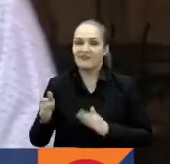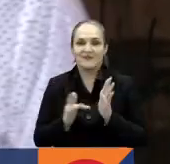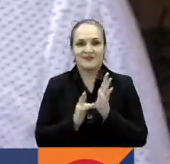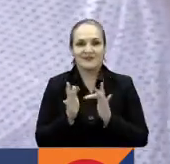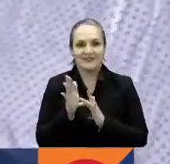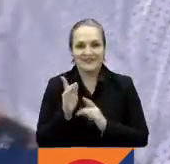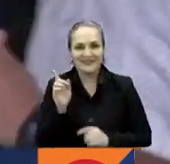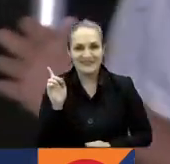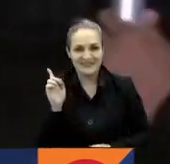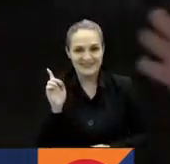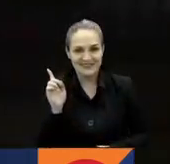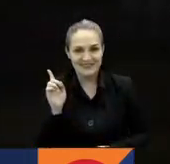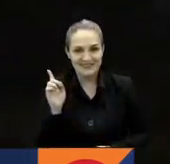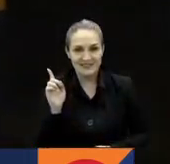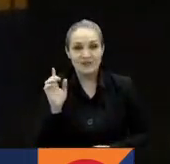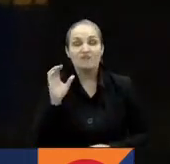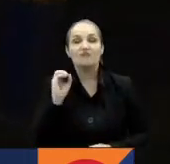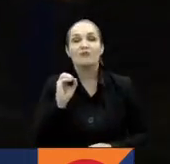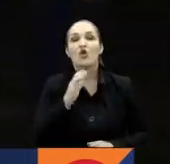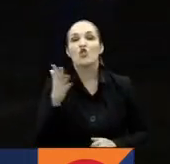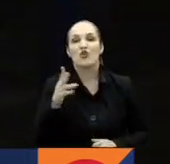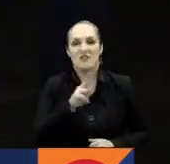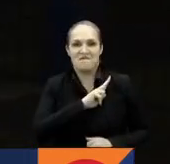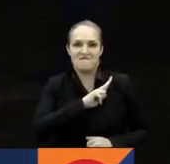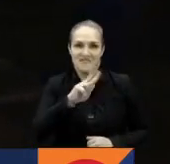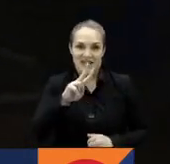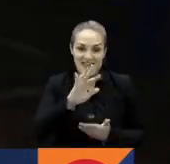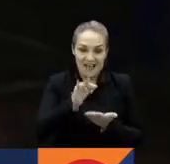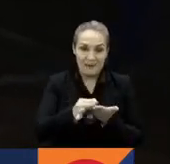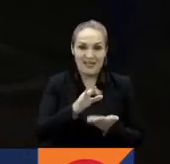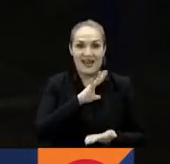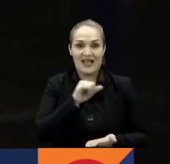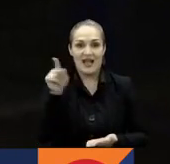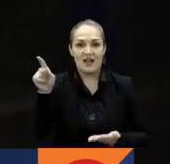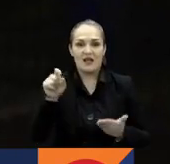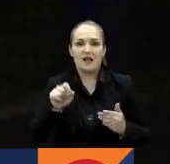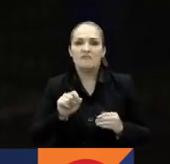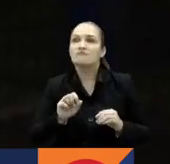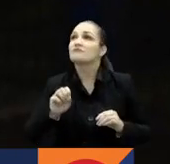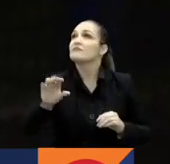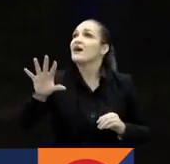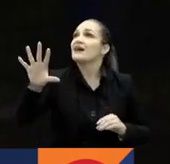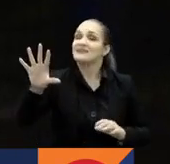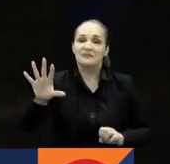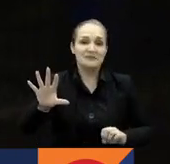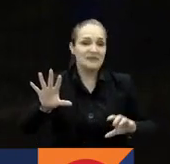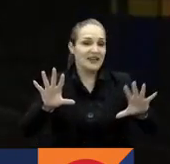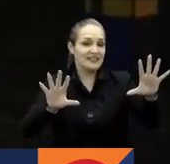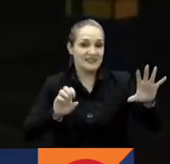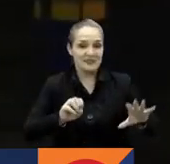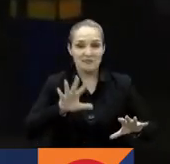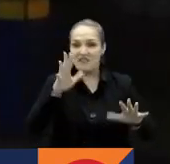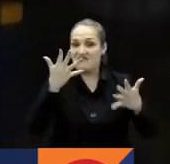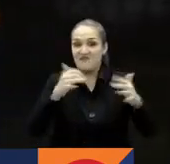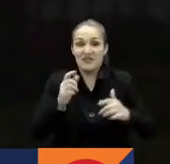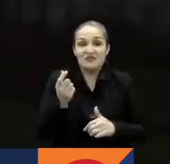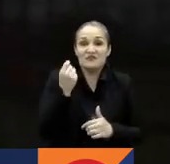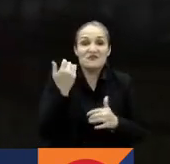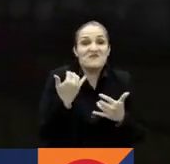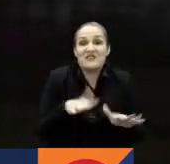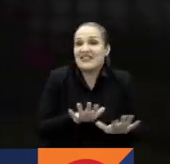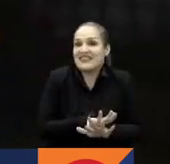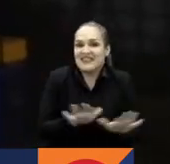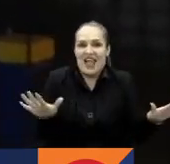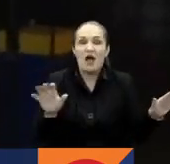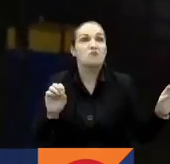en el occidente de la capital del Valle del Cauca, donde el distrito ha proyectado una serie de imágenes. Acaba de terminar este evento, donde contó con la